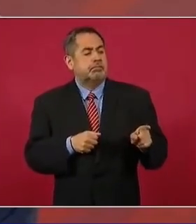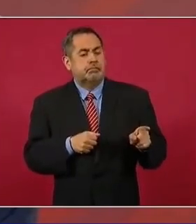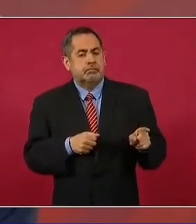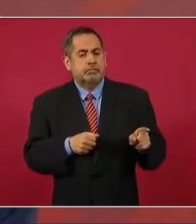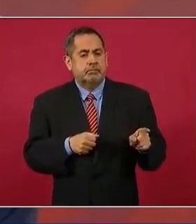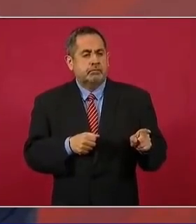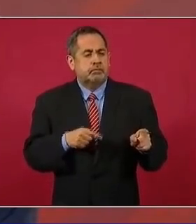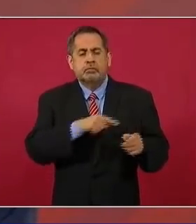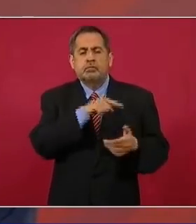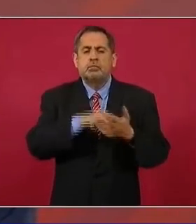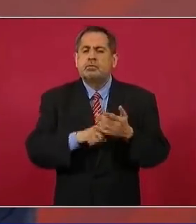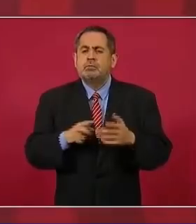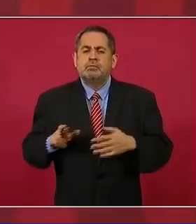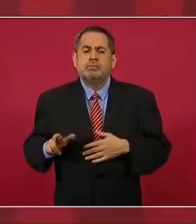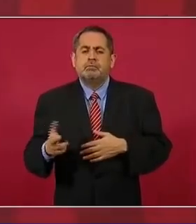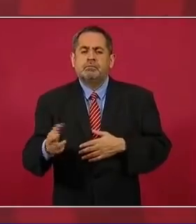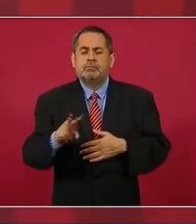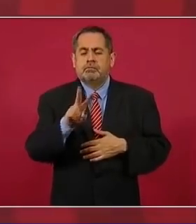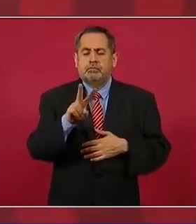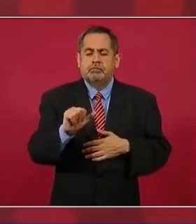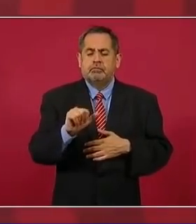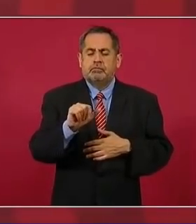en Valle de Bravo,